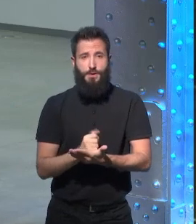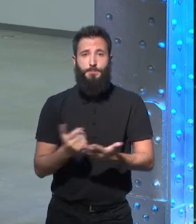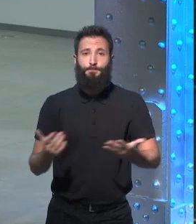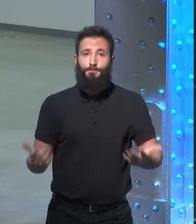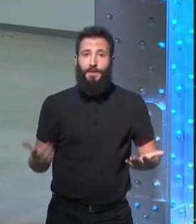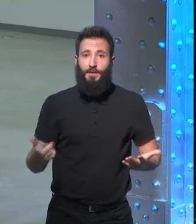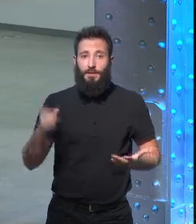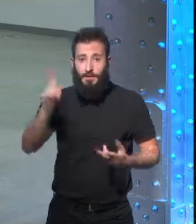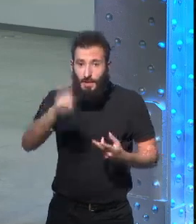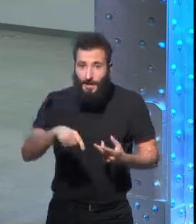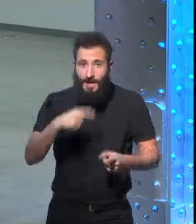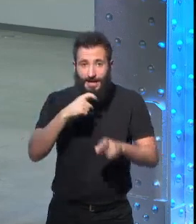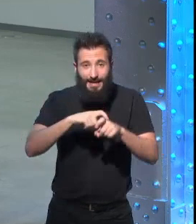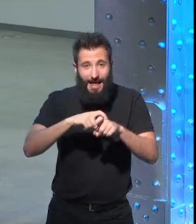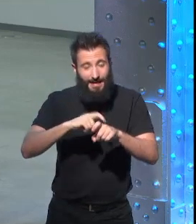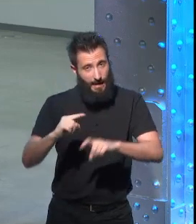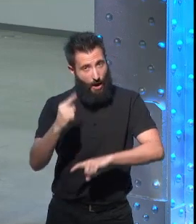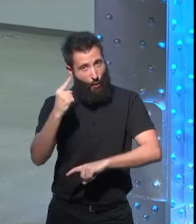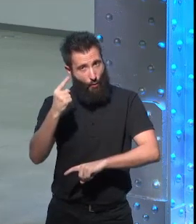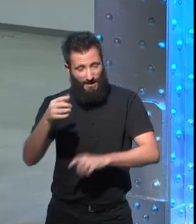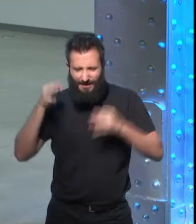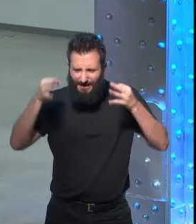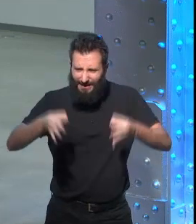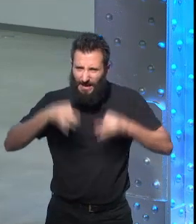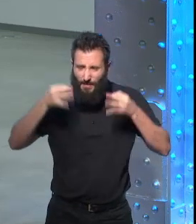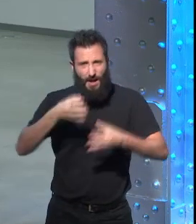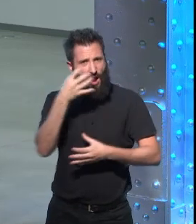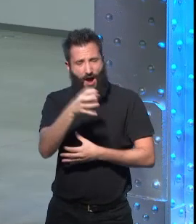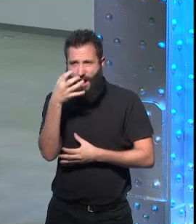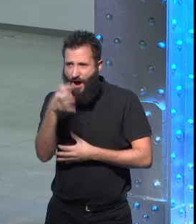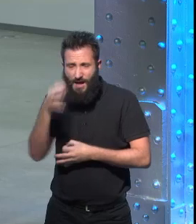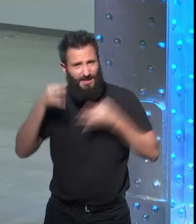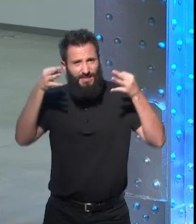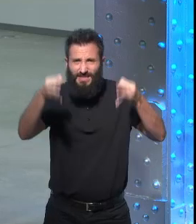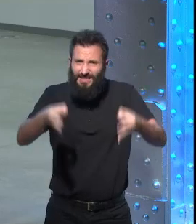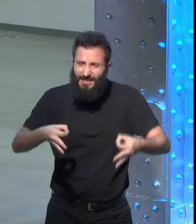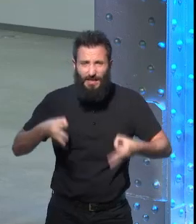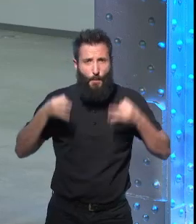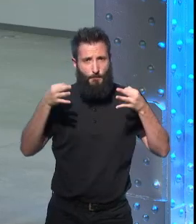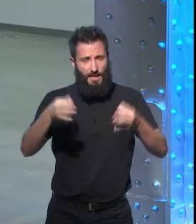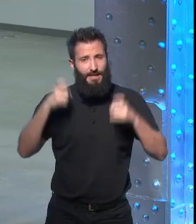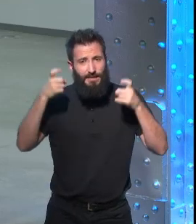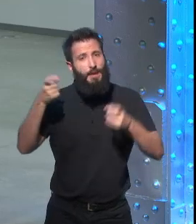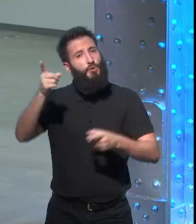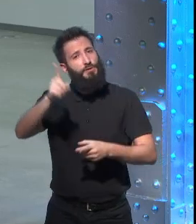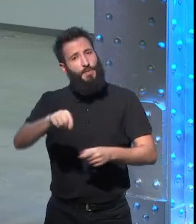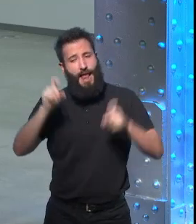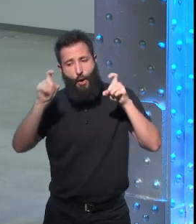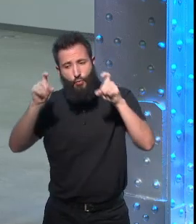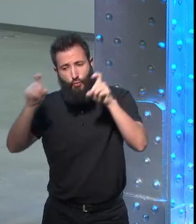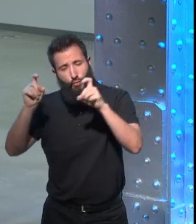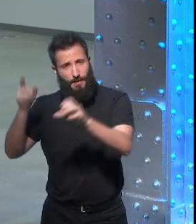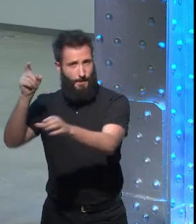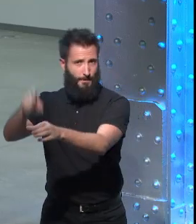Y una de las grandes características que nosotros nos quejamos también, bueno, nos quejamos, intentamos también participar de esa educación y de